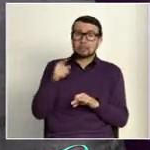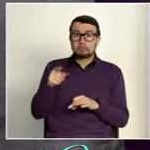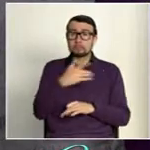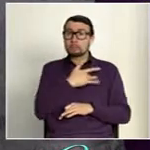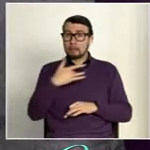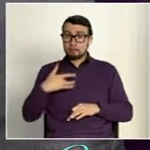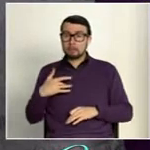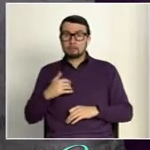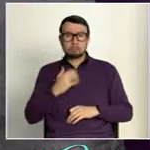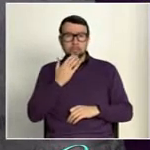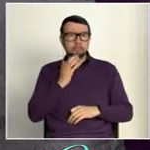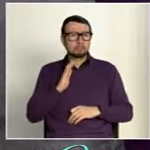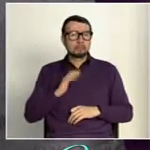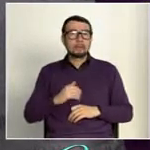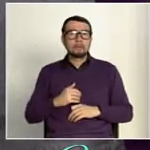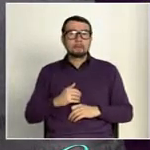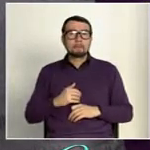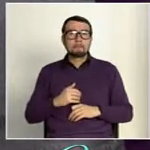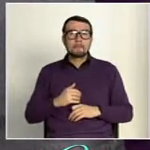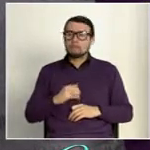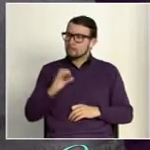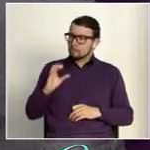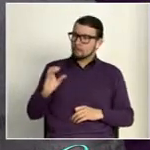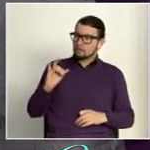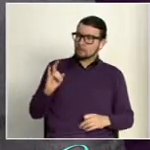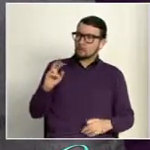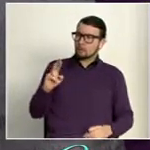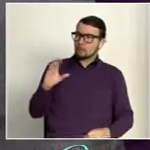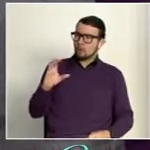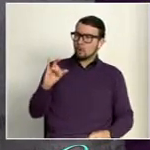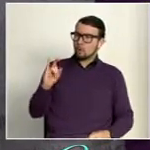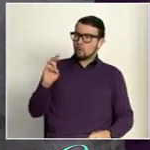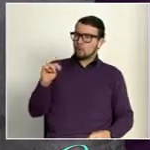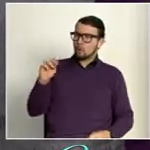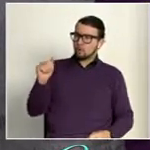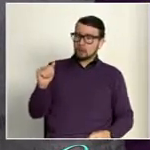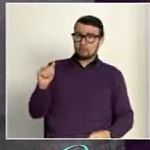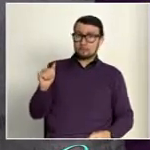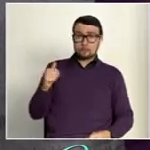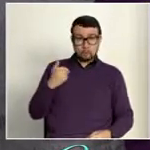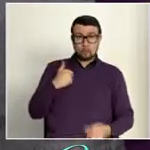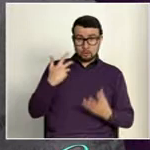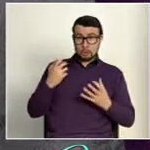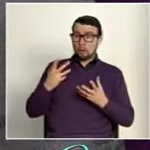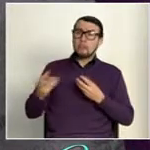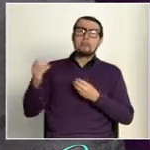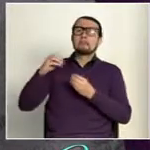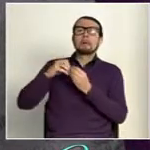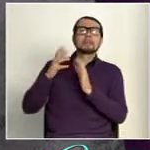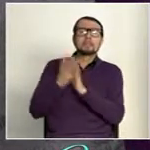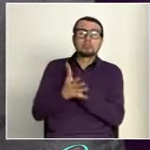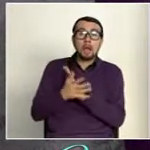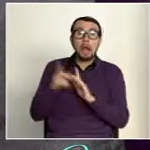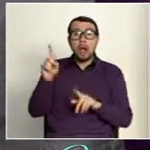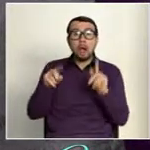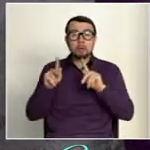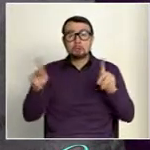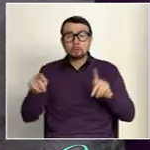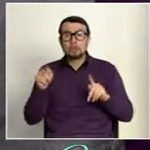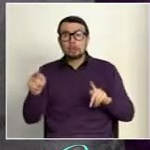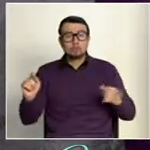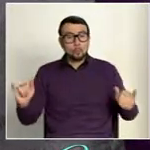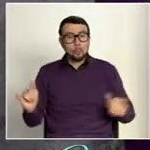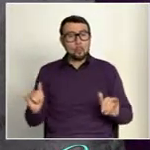por ejemplo, de la cúrcuma? Que quiero además decirles una cosa, las personas que están bajando de peso, si